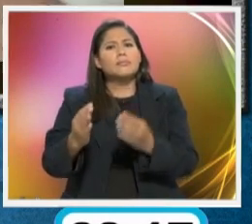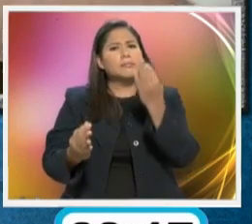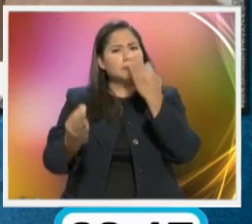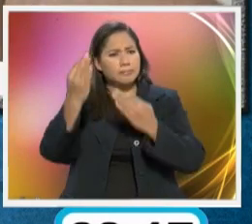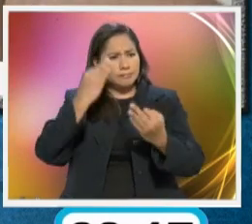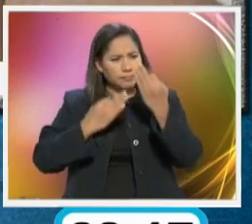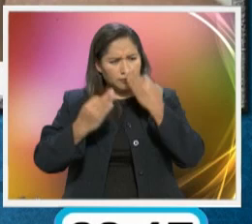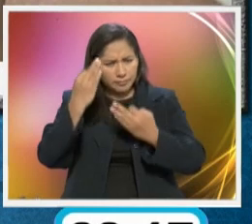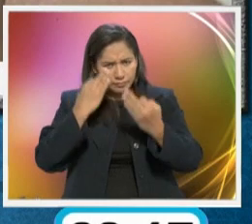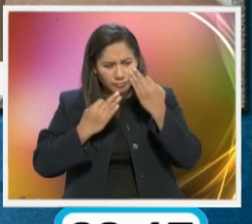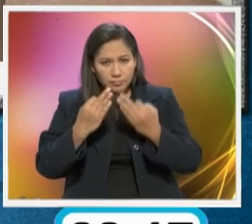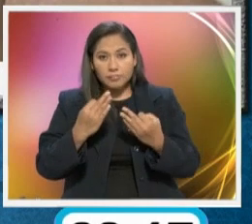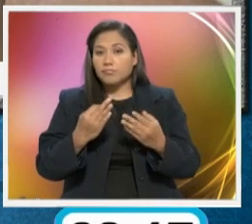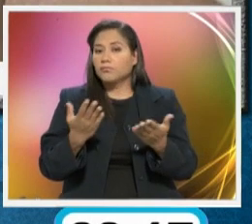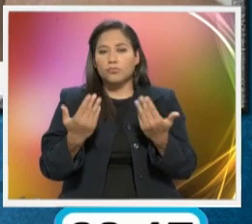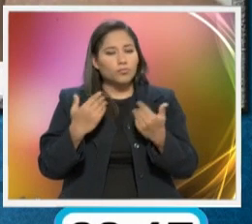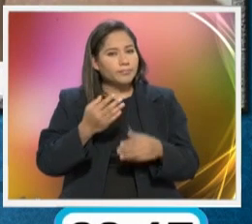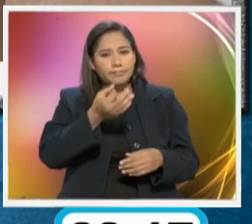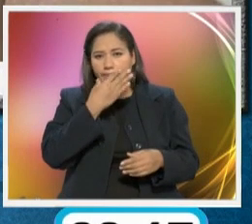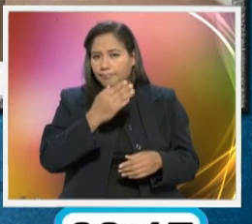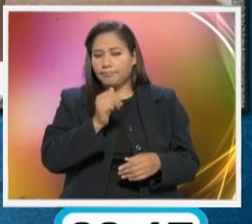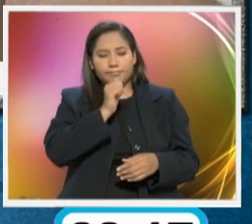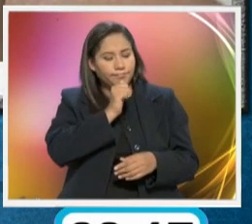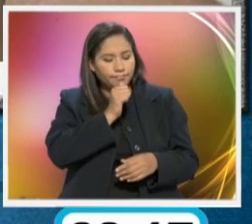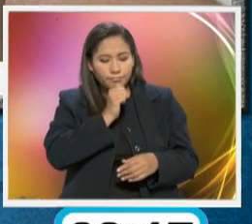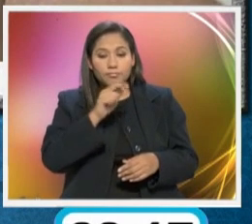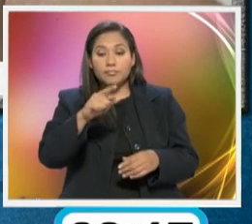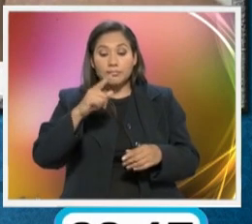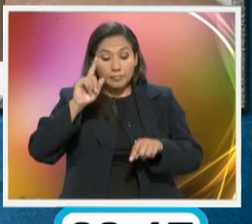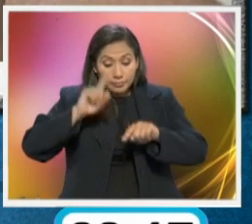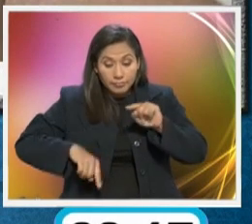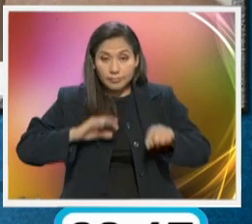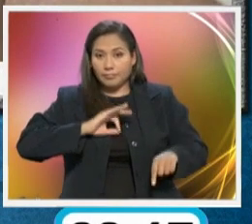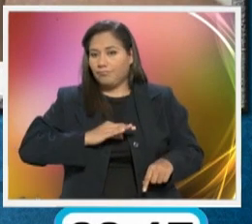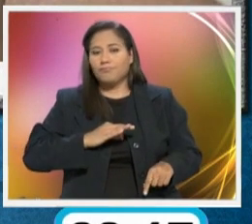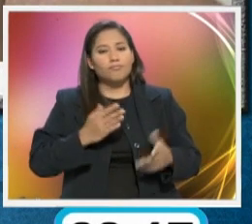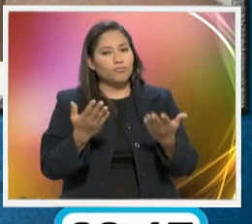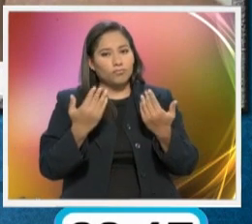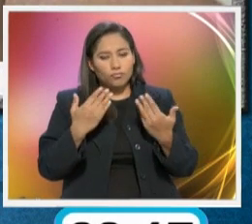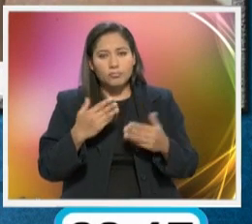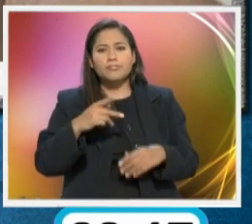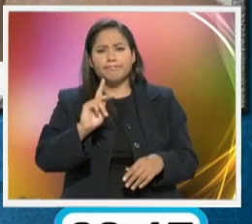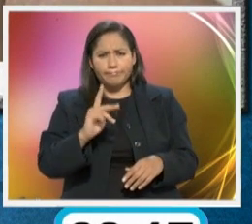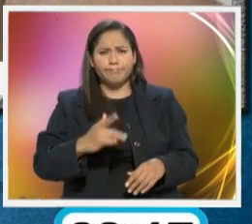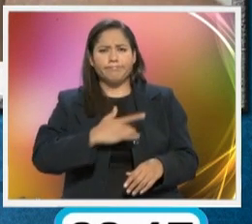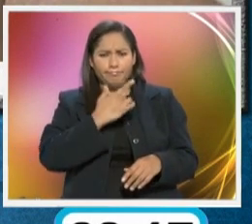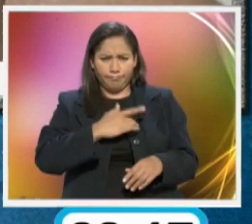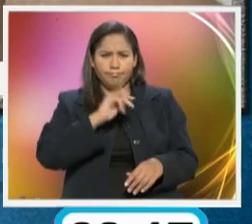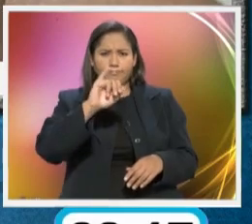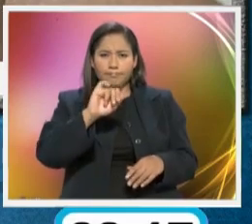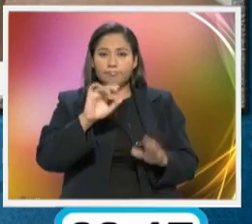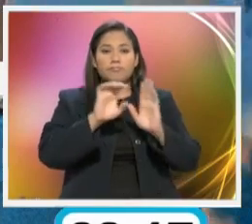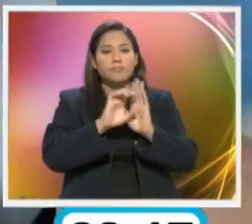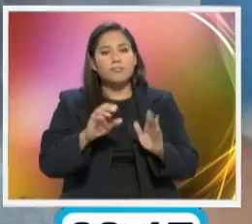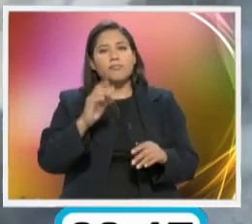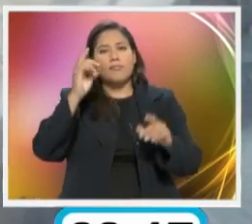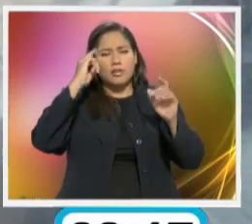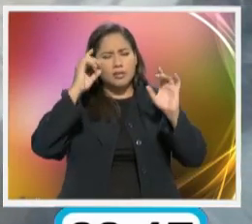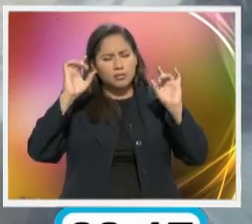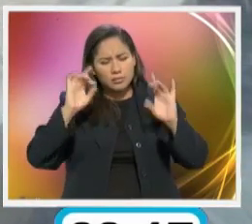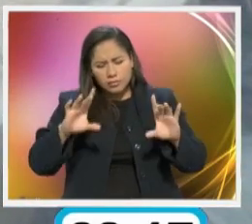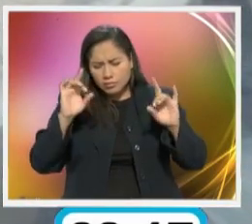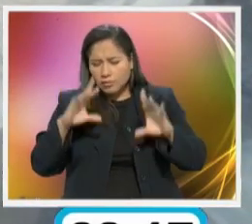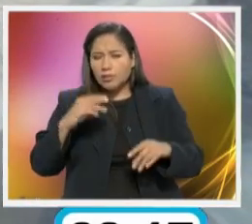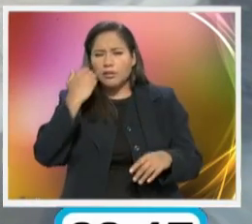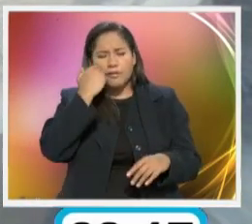que tenemos todos estos síntomas? No existe tratamiento como para atacar el virus, pero sí sintomáticos, ¿verdad? Sí. Es decir, si hay mucho dolor de